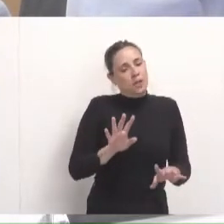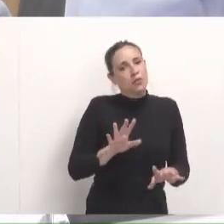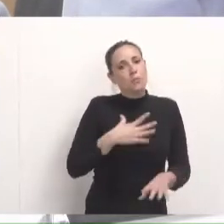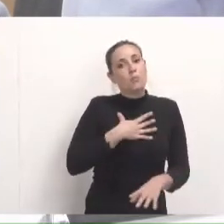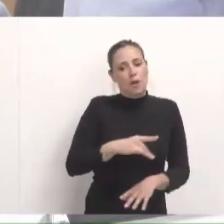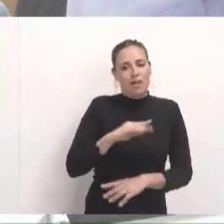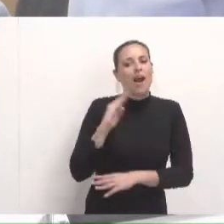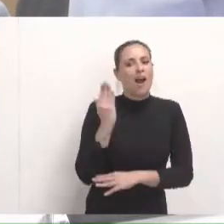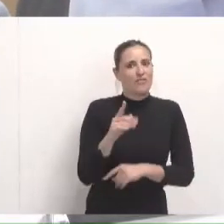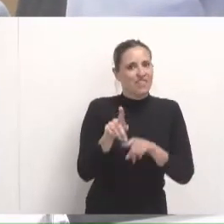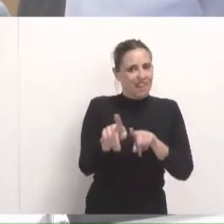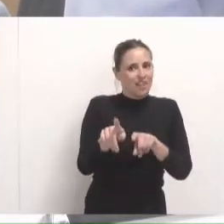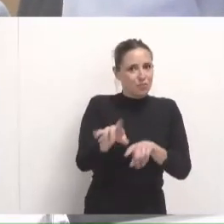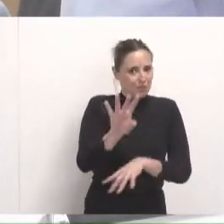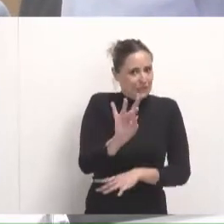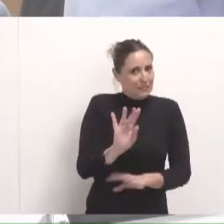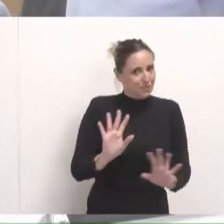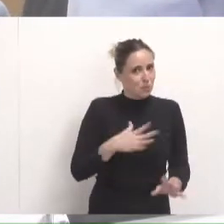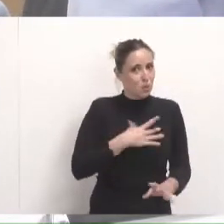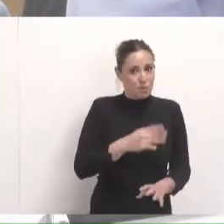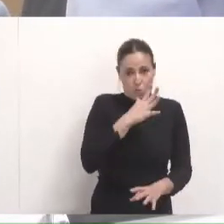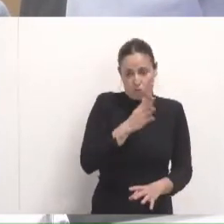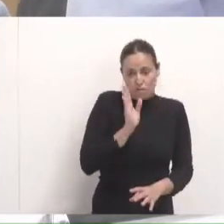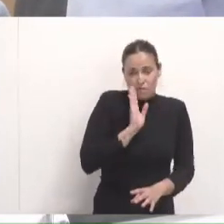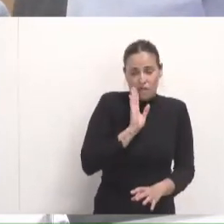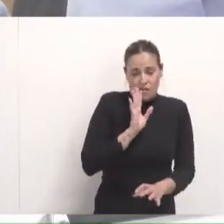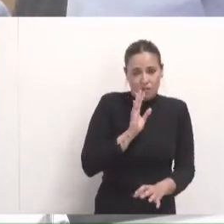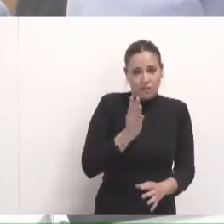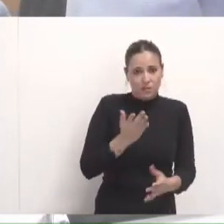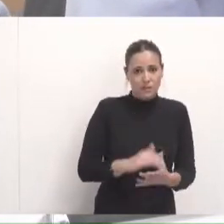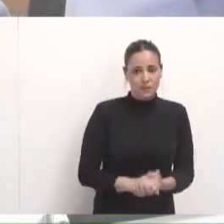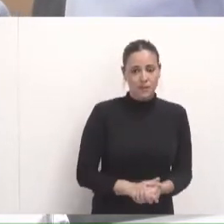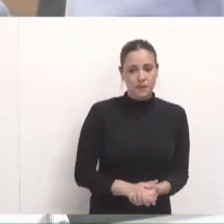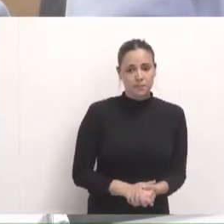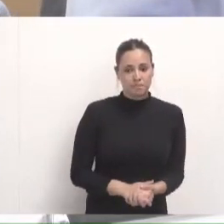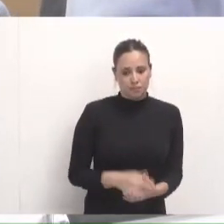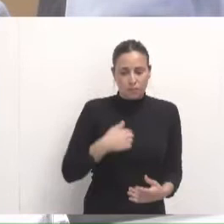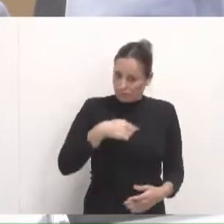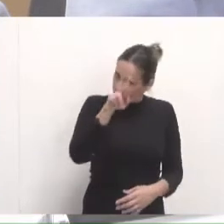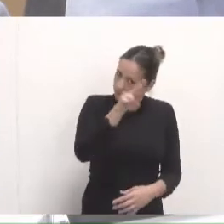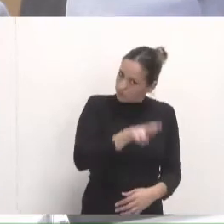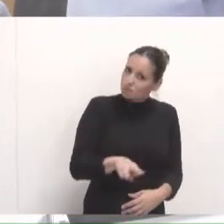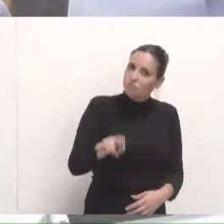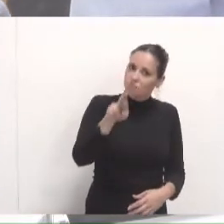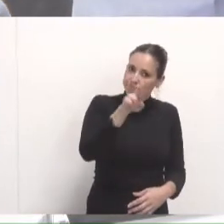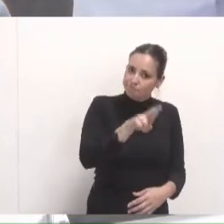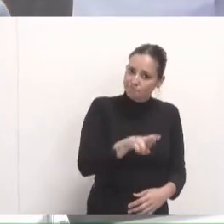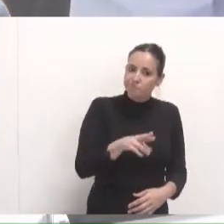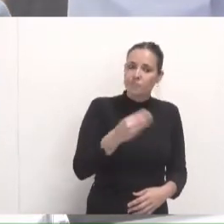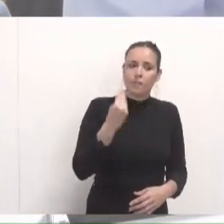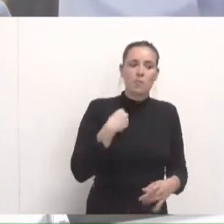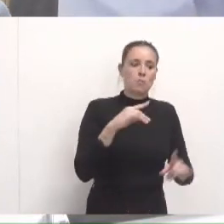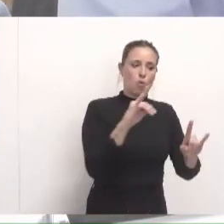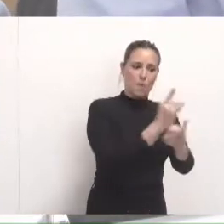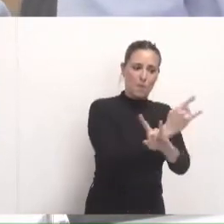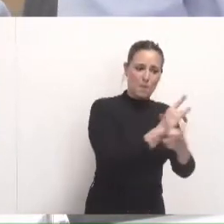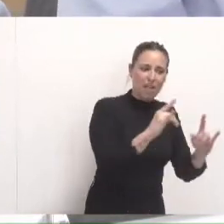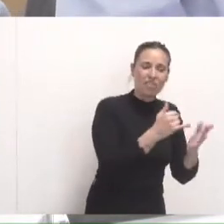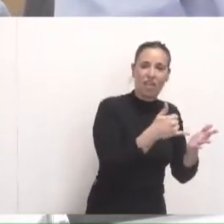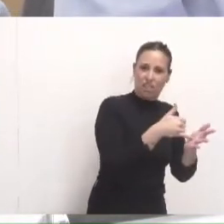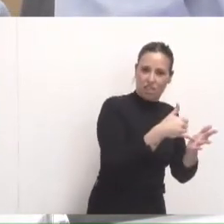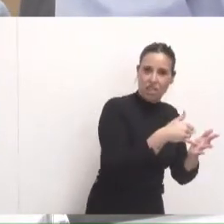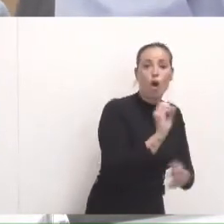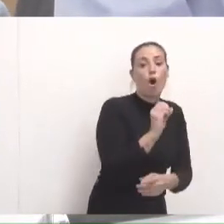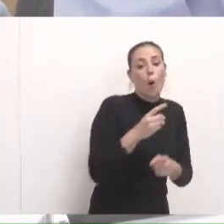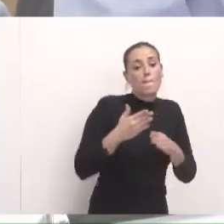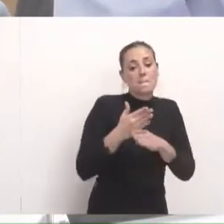en la agricultura. Como he dicho anteriormente, insisto, en plantas debilitadas o en algún tipo de